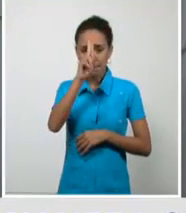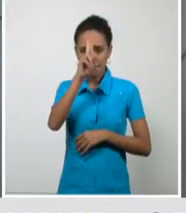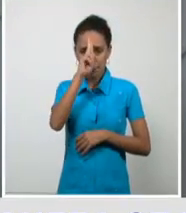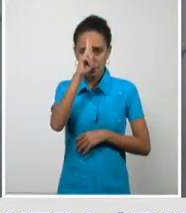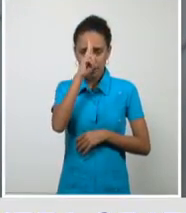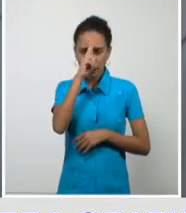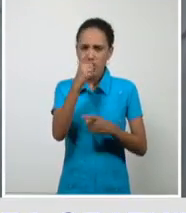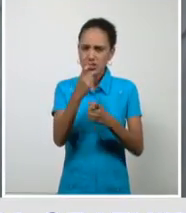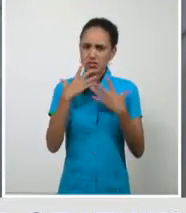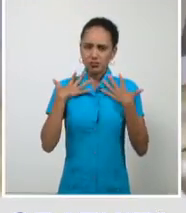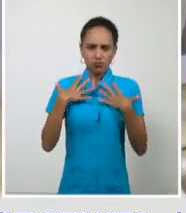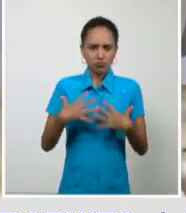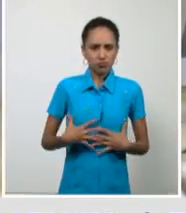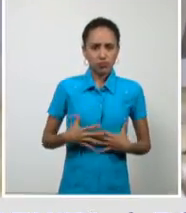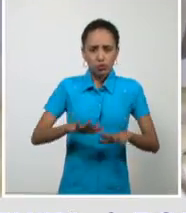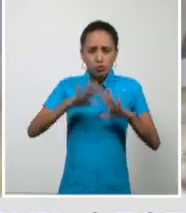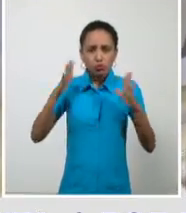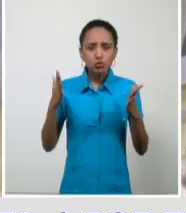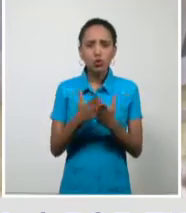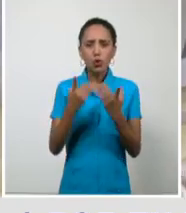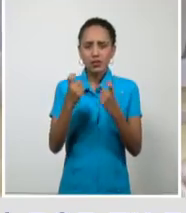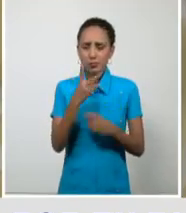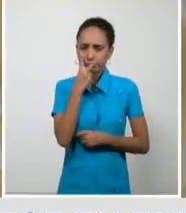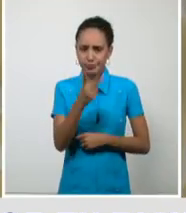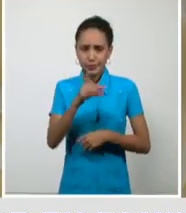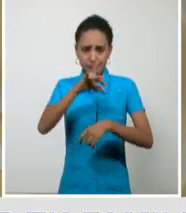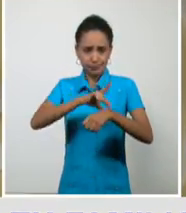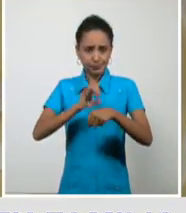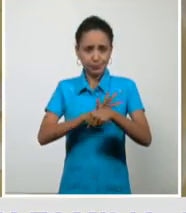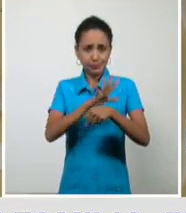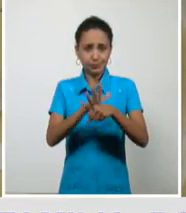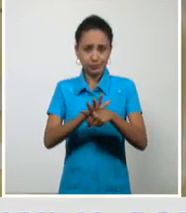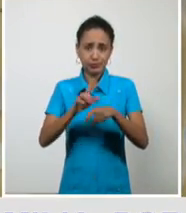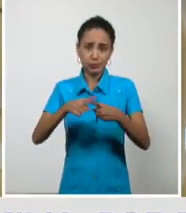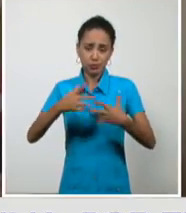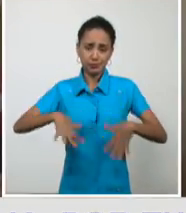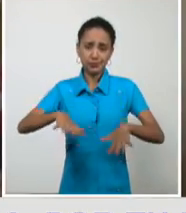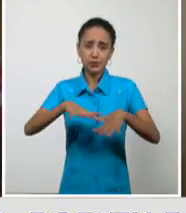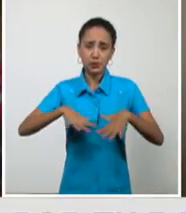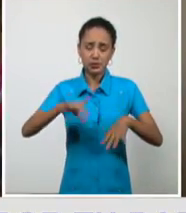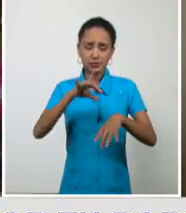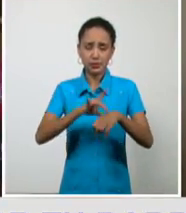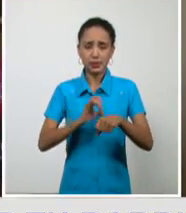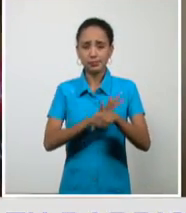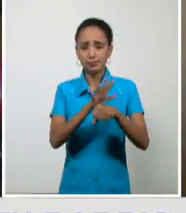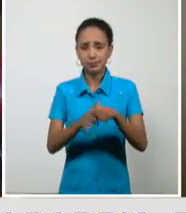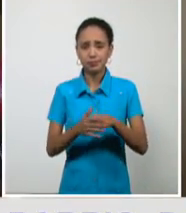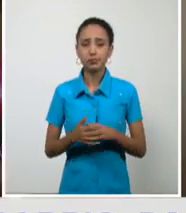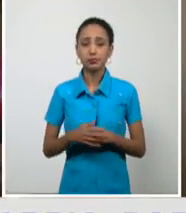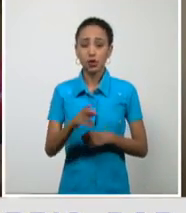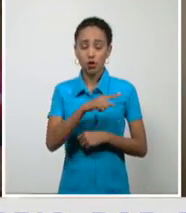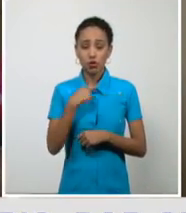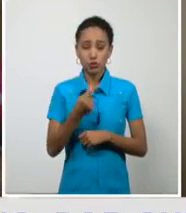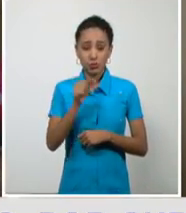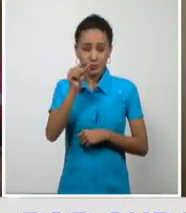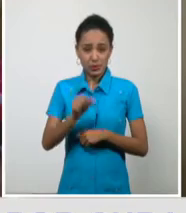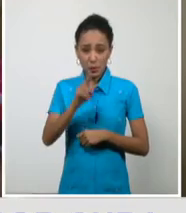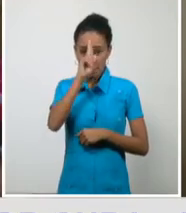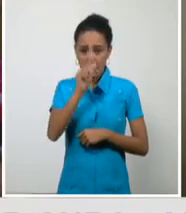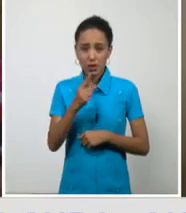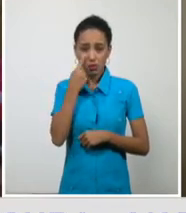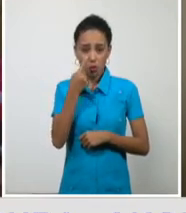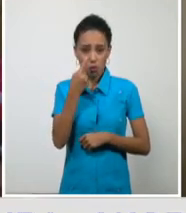vestimenta y equipos necesarios para tratar con pacientes durante la actual crisis epidemiológica. Y nosotros los oftalmólogos no solo debemos protegernos con